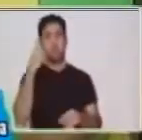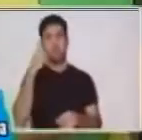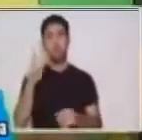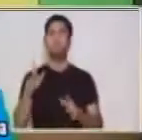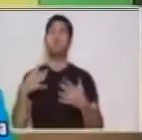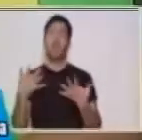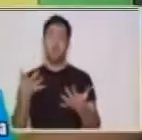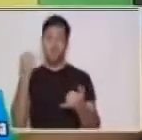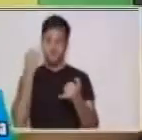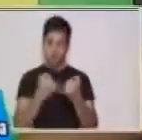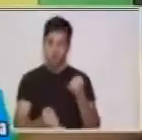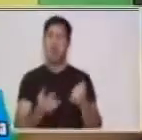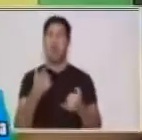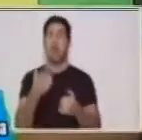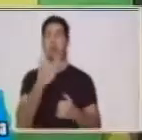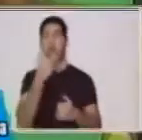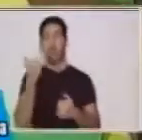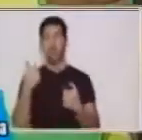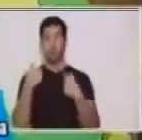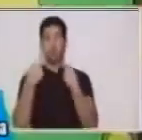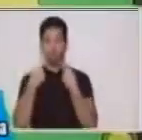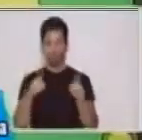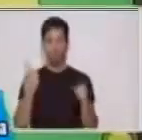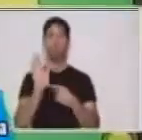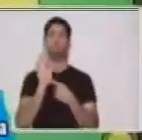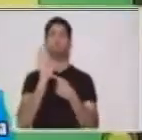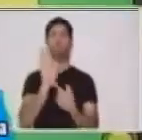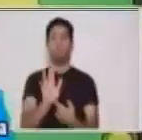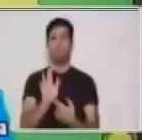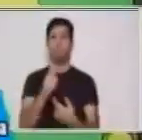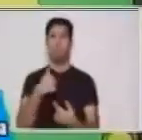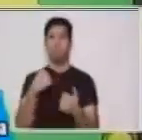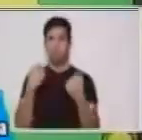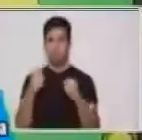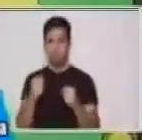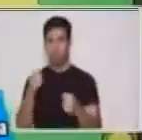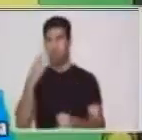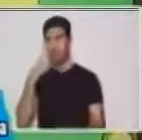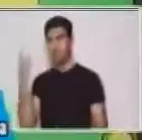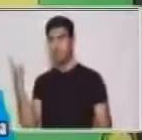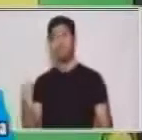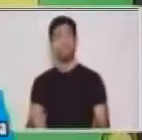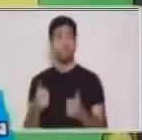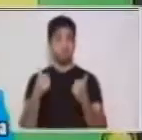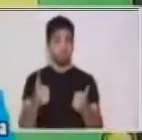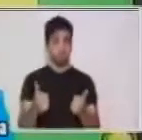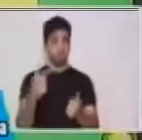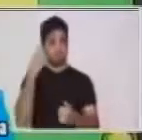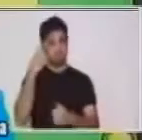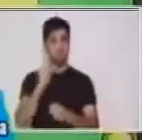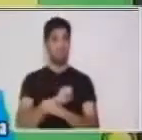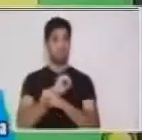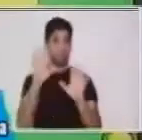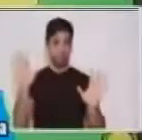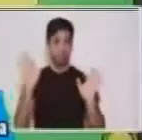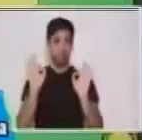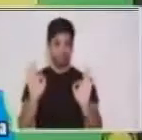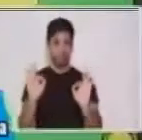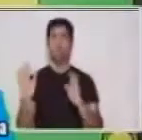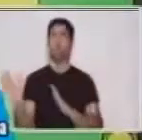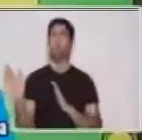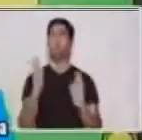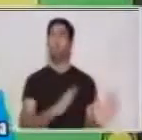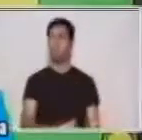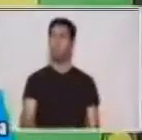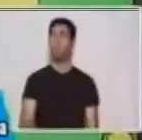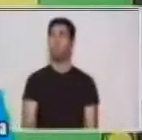final pueda publicar mi argumento. ¿Estamos claros ahí? Excelente.